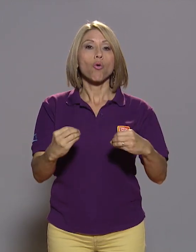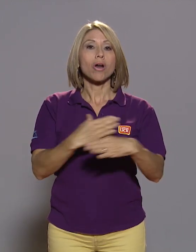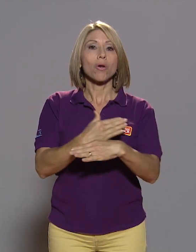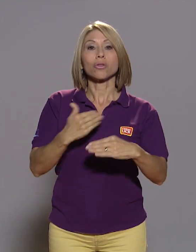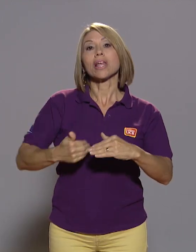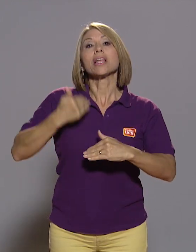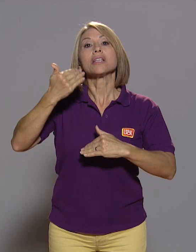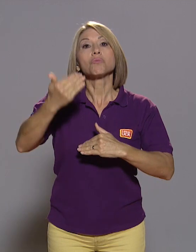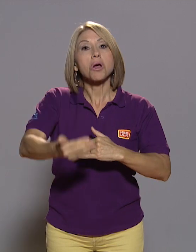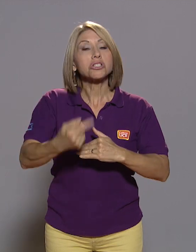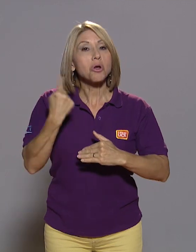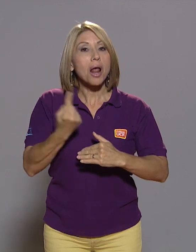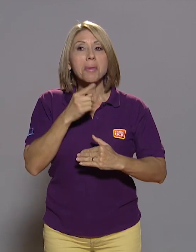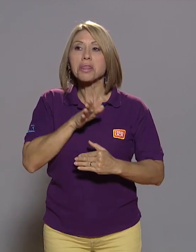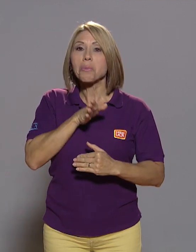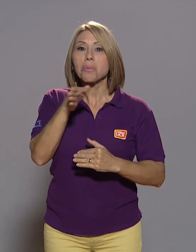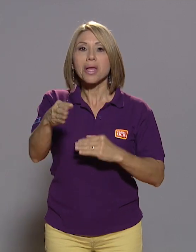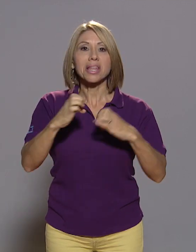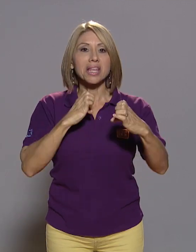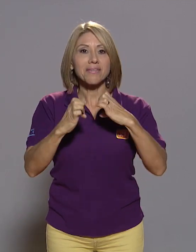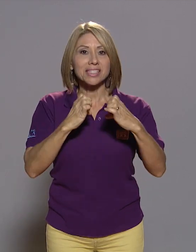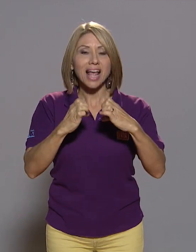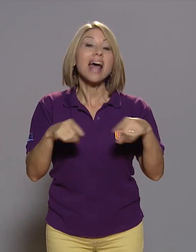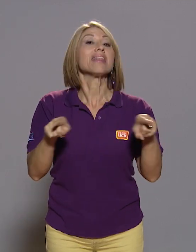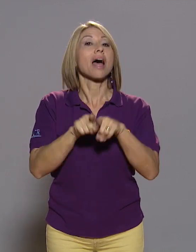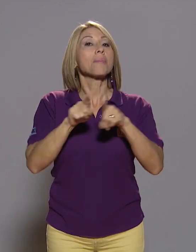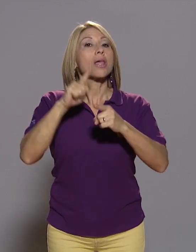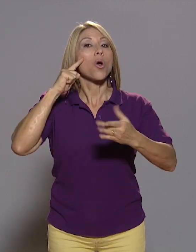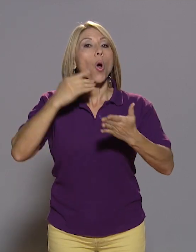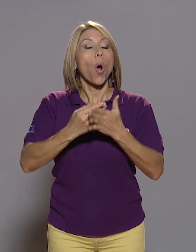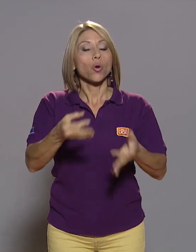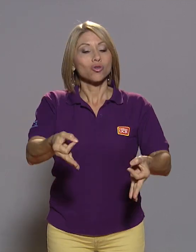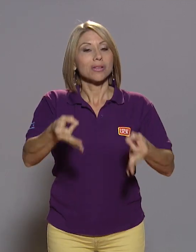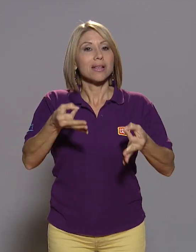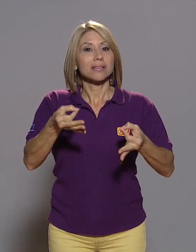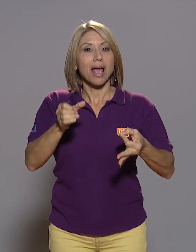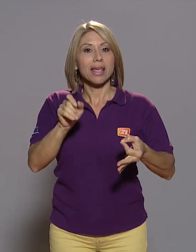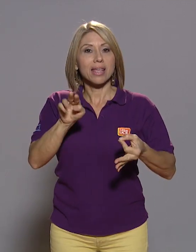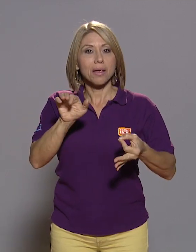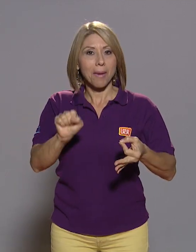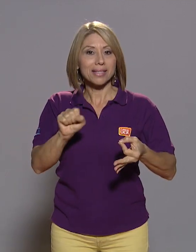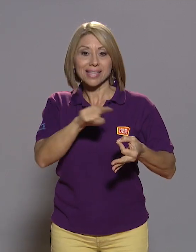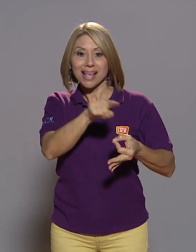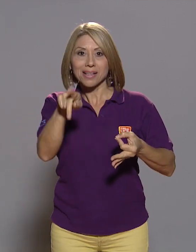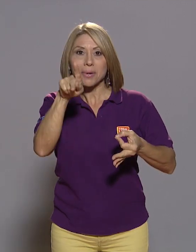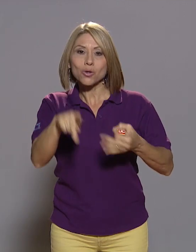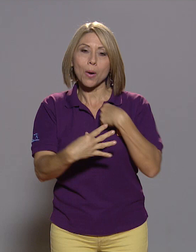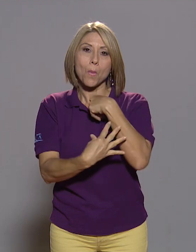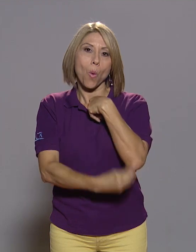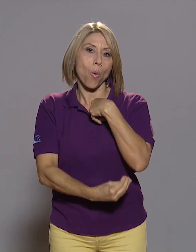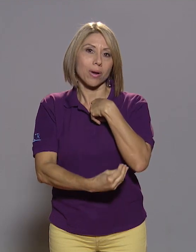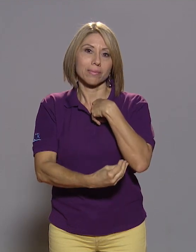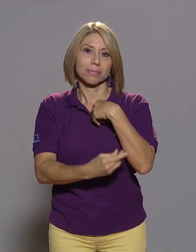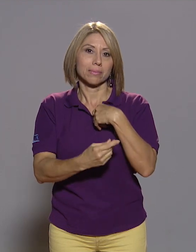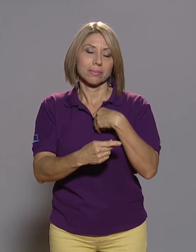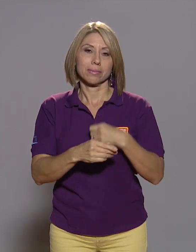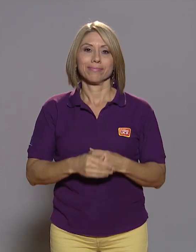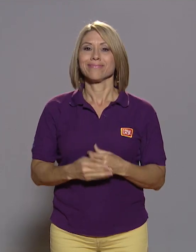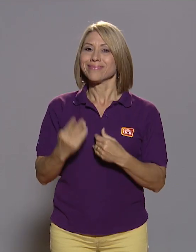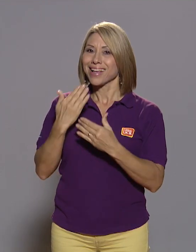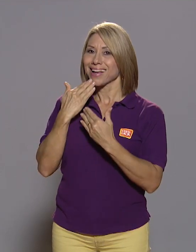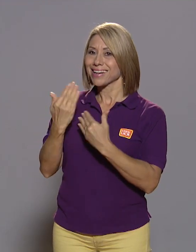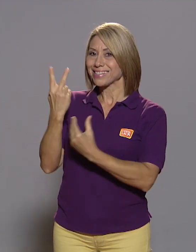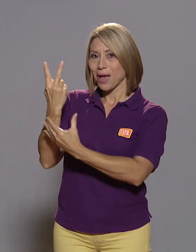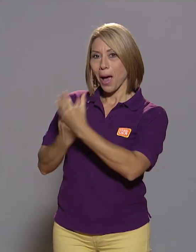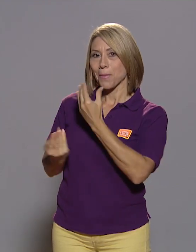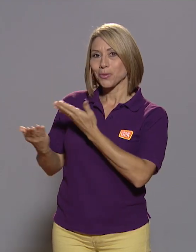presentarse a hacer una entrevista y tener la constancia del IMAS de que viven en condición de pobreza. Así es, pues les agradecemos a ambos que nos hayan